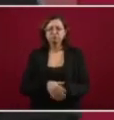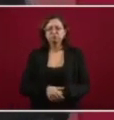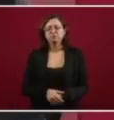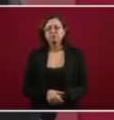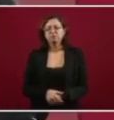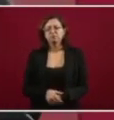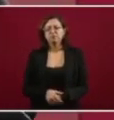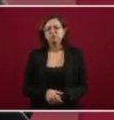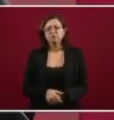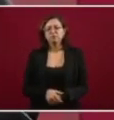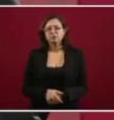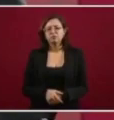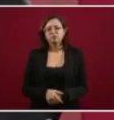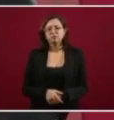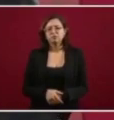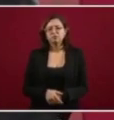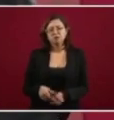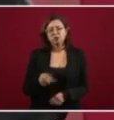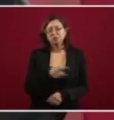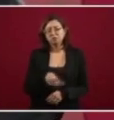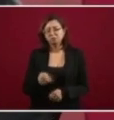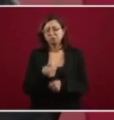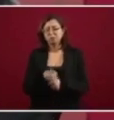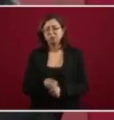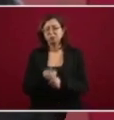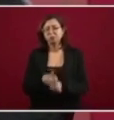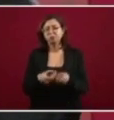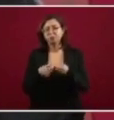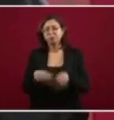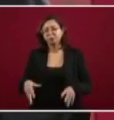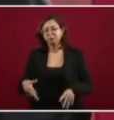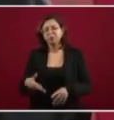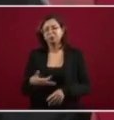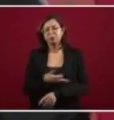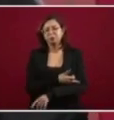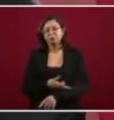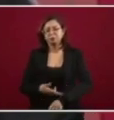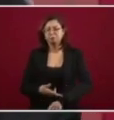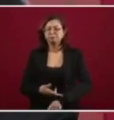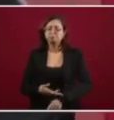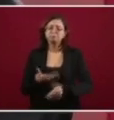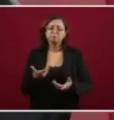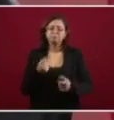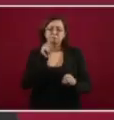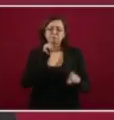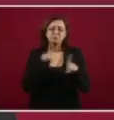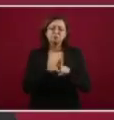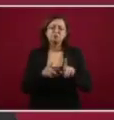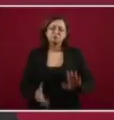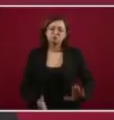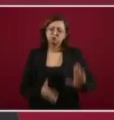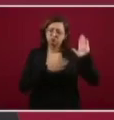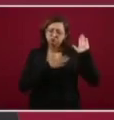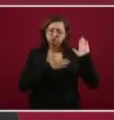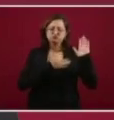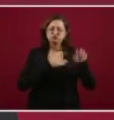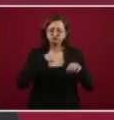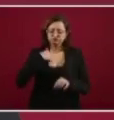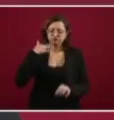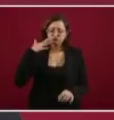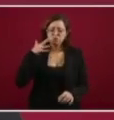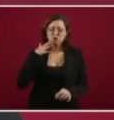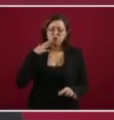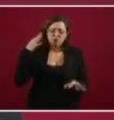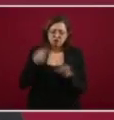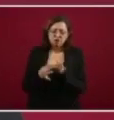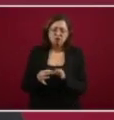los familiares de las víctimas y el compromiso de hacer lo que nos corresponde para